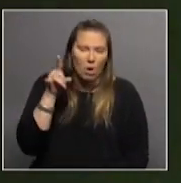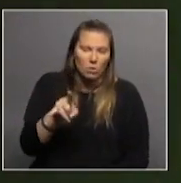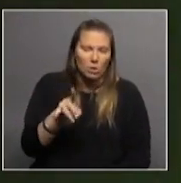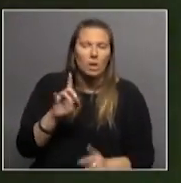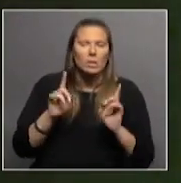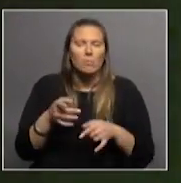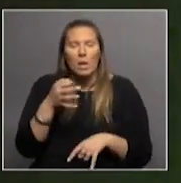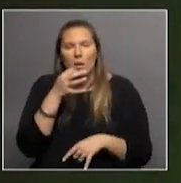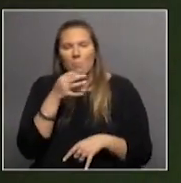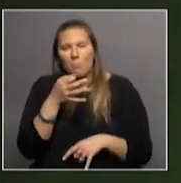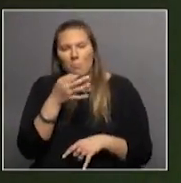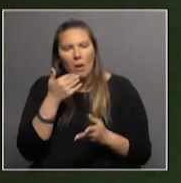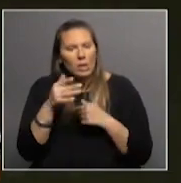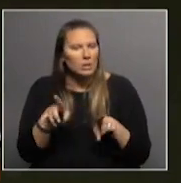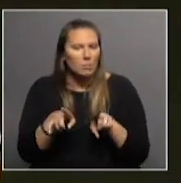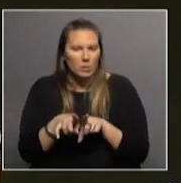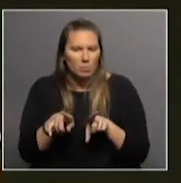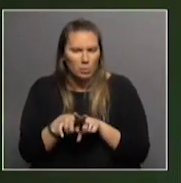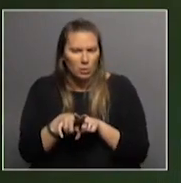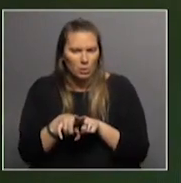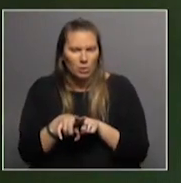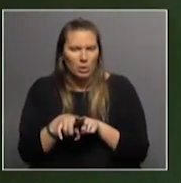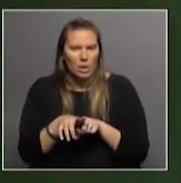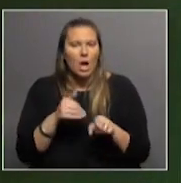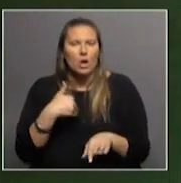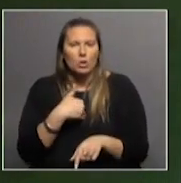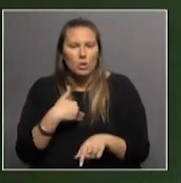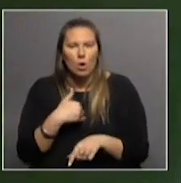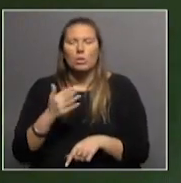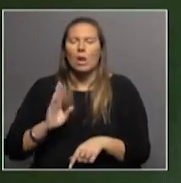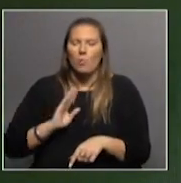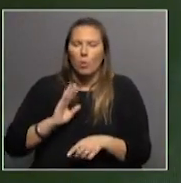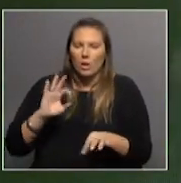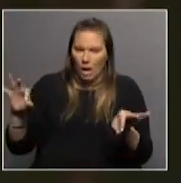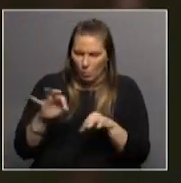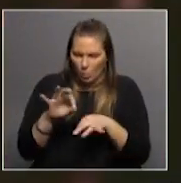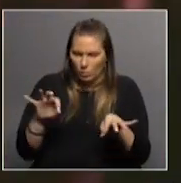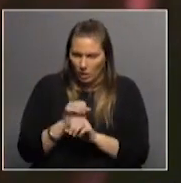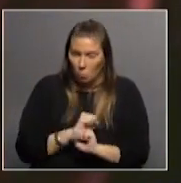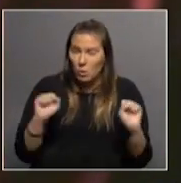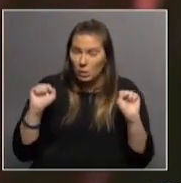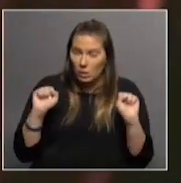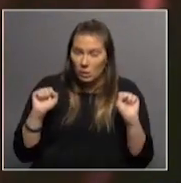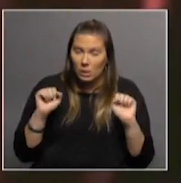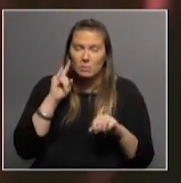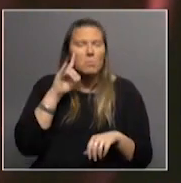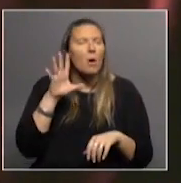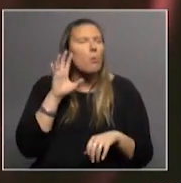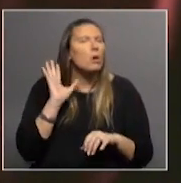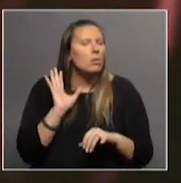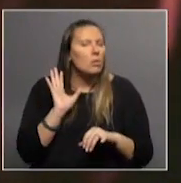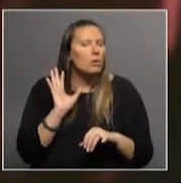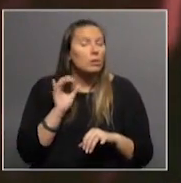también me habías hablado de esto si tenía que ver con el rol de las mujeres en la música y eso puede ser sin claro es el acuerdo que tengo nos